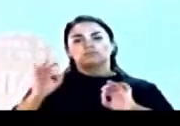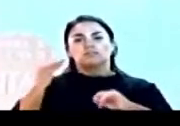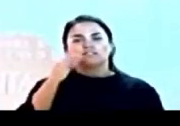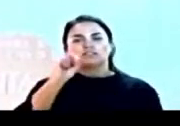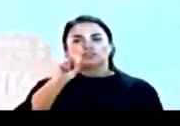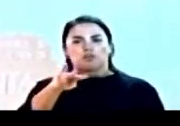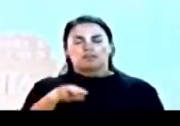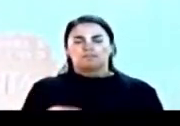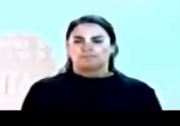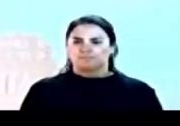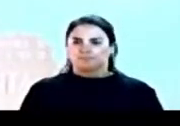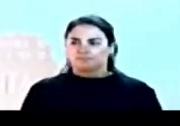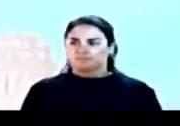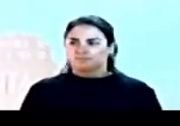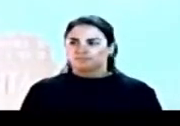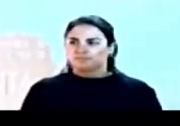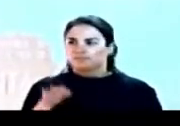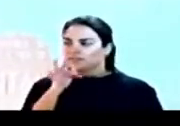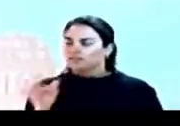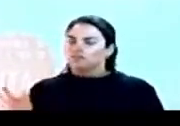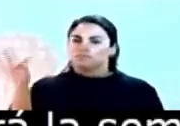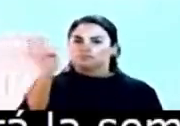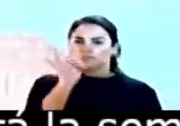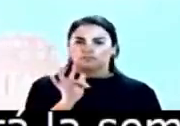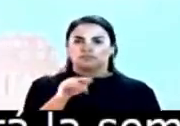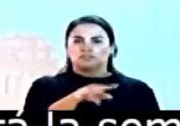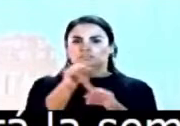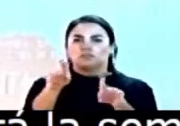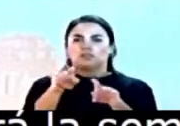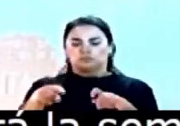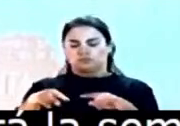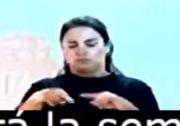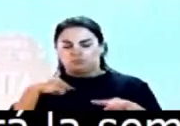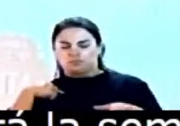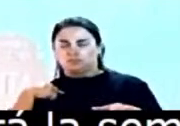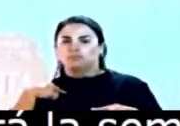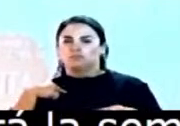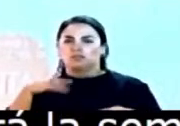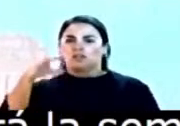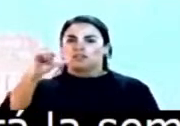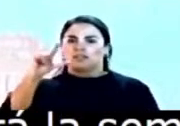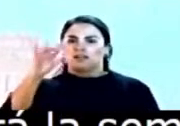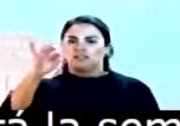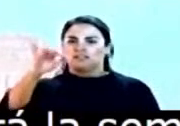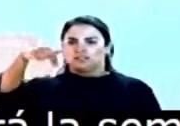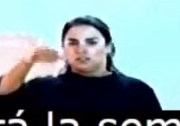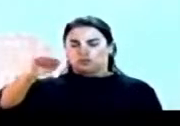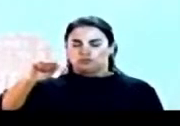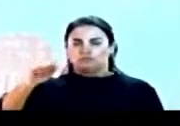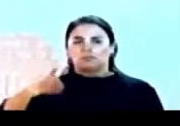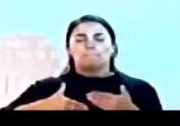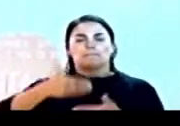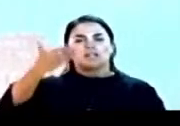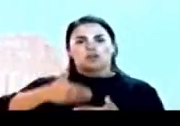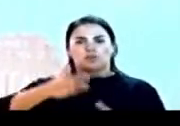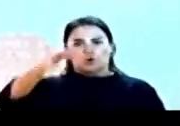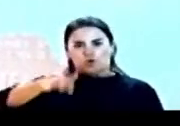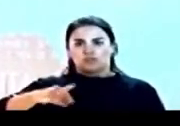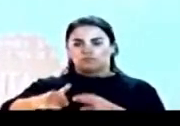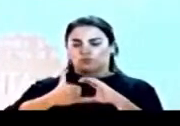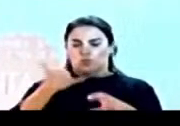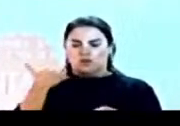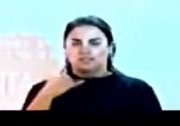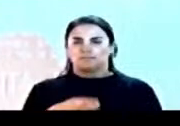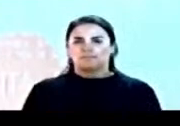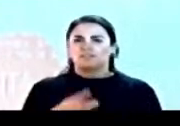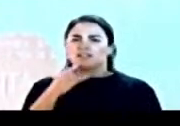12. A continuación, formulo una pregunta que nos envía Celestino Vinagre del diario Hoy a través de WhatsApp y dice,